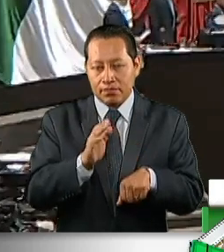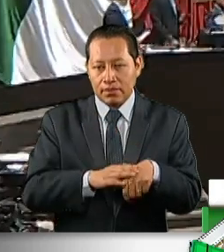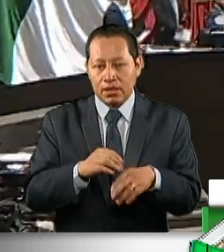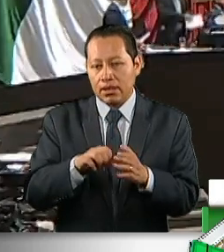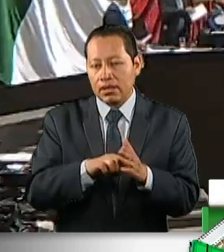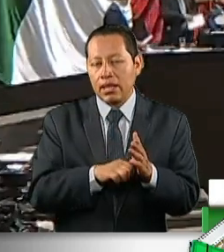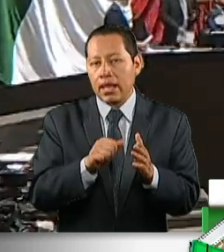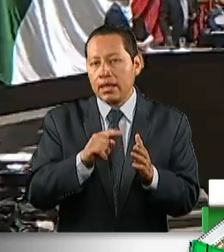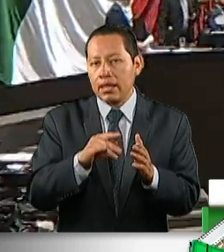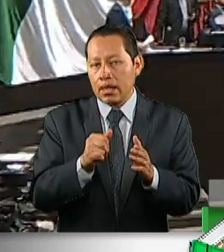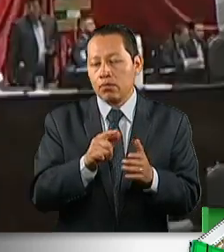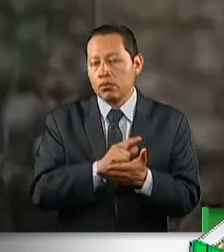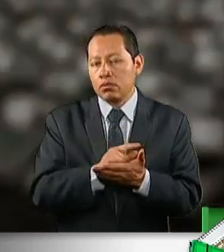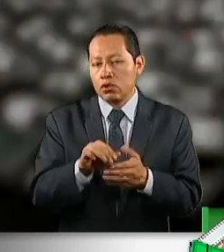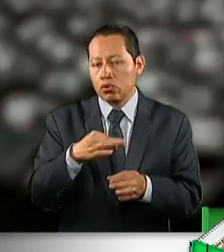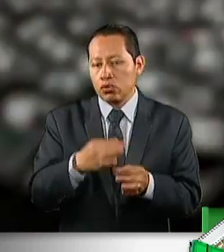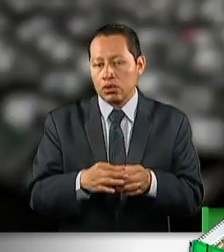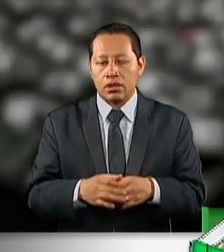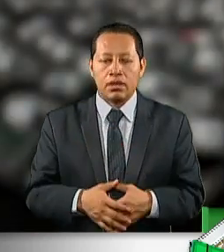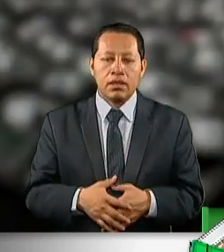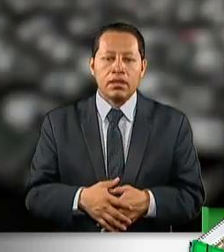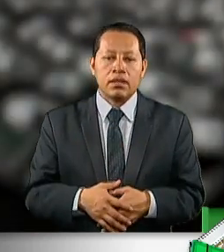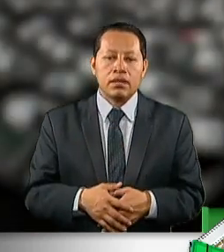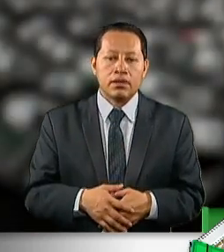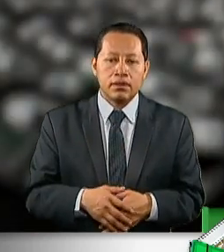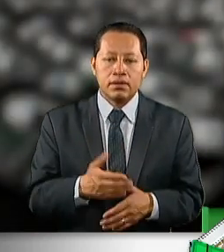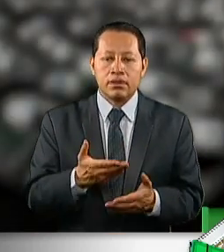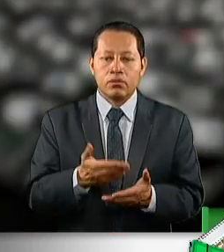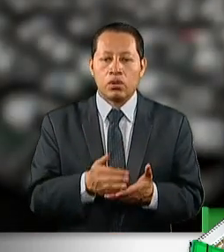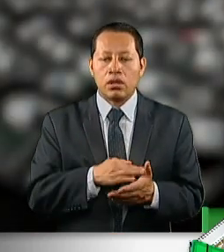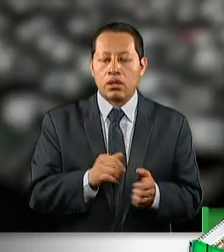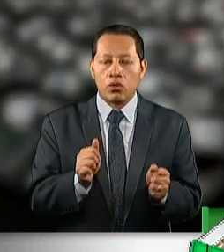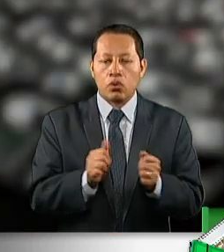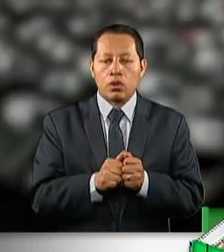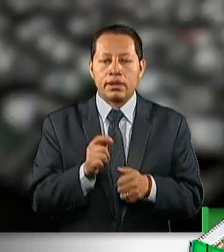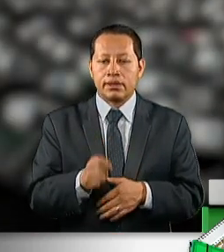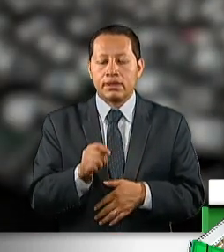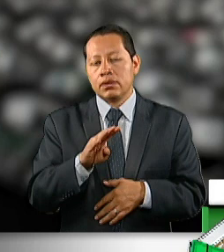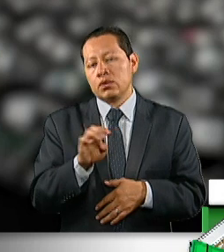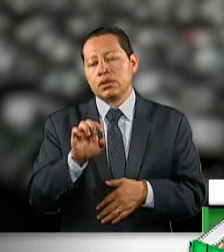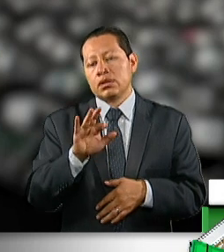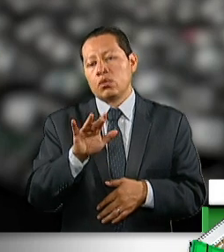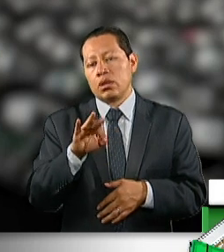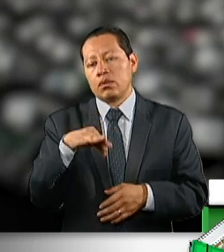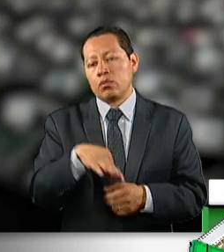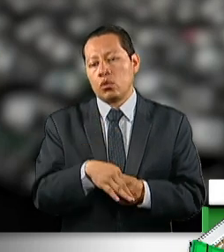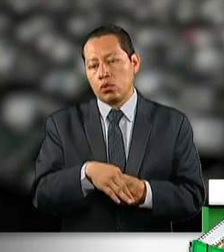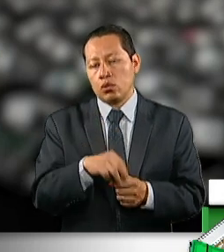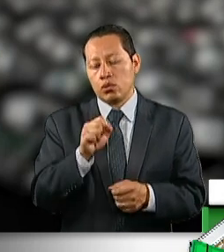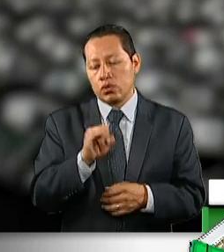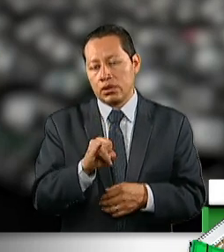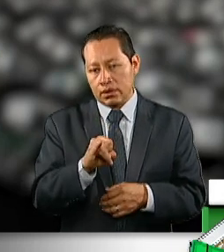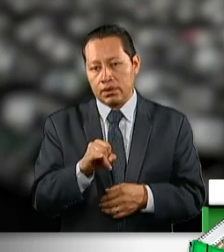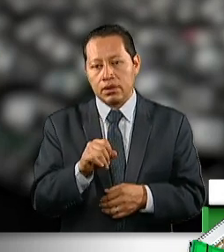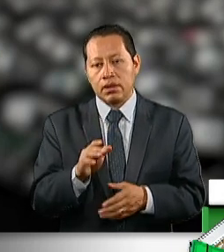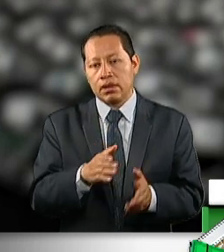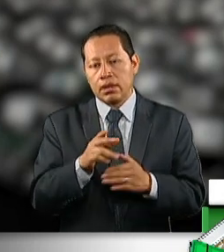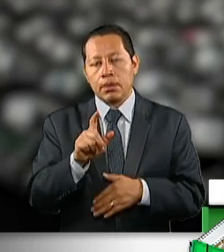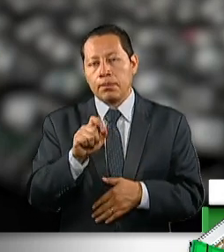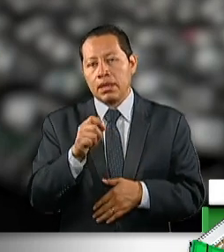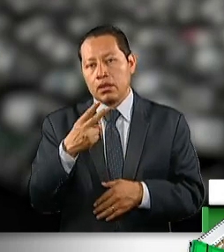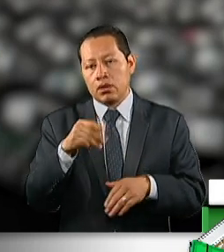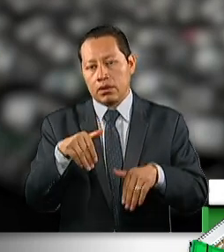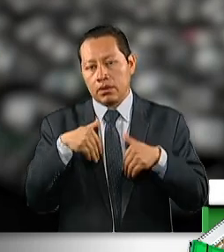éticas y transparentes el dictamen se aprobó con 450 votos a favor y 22